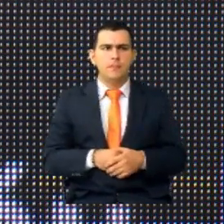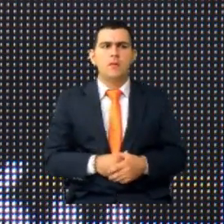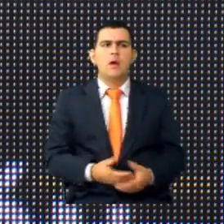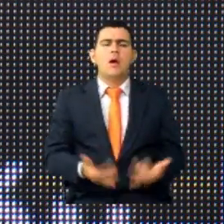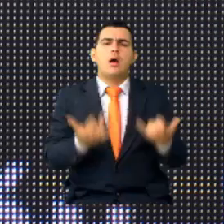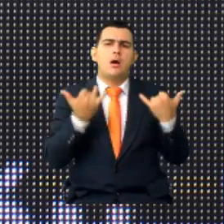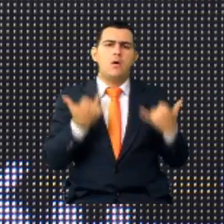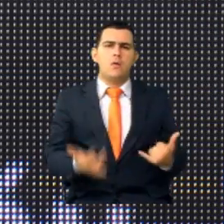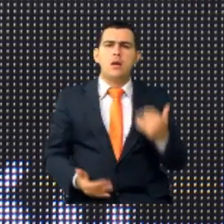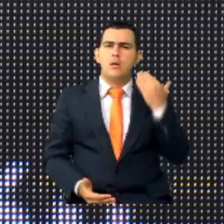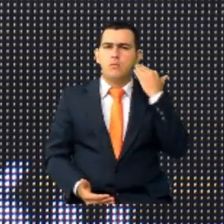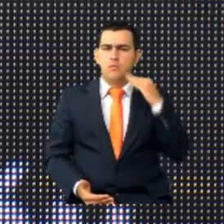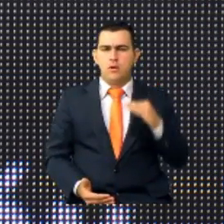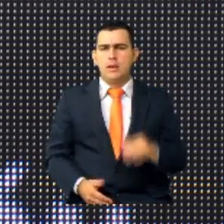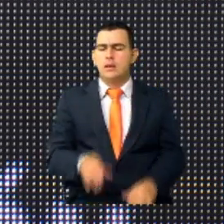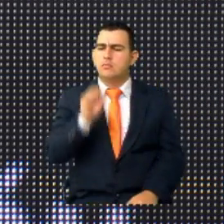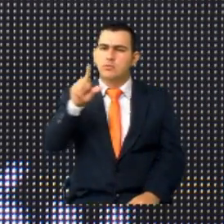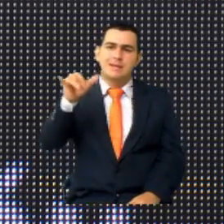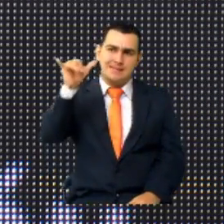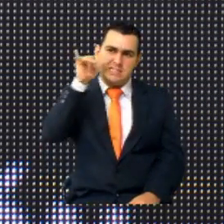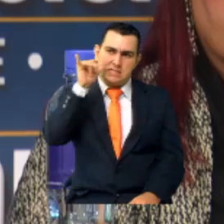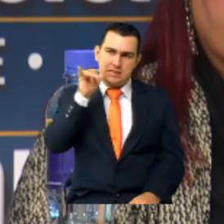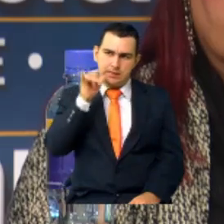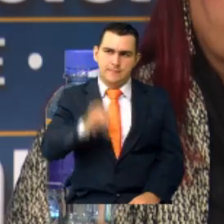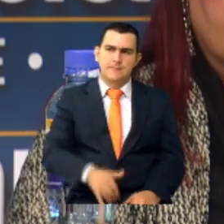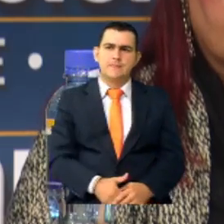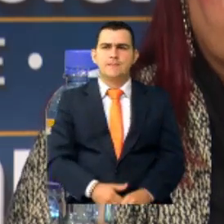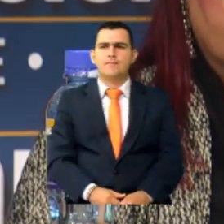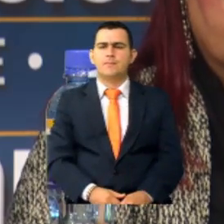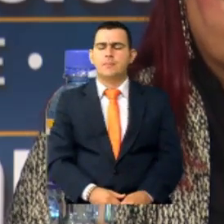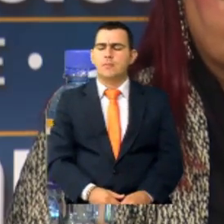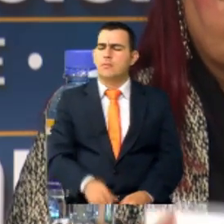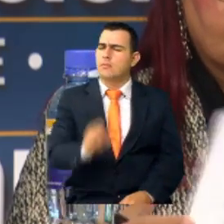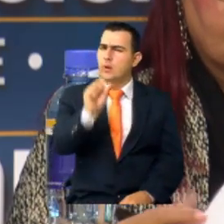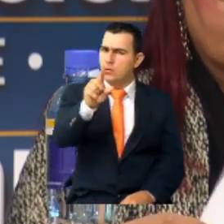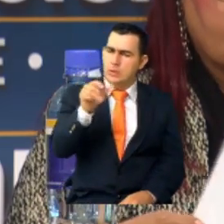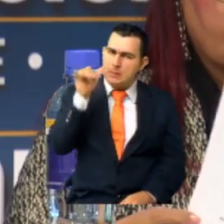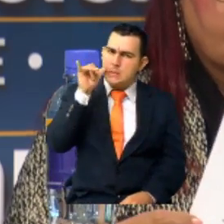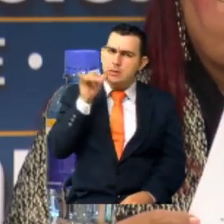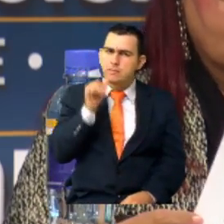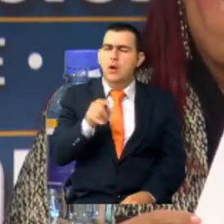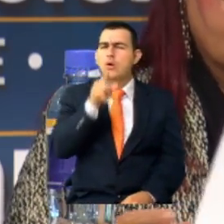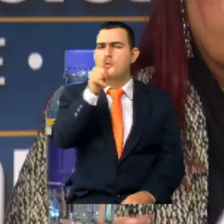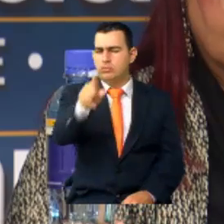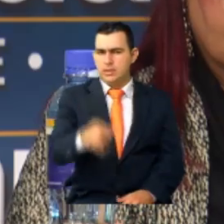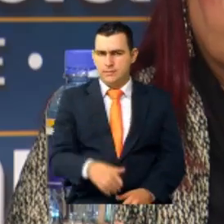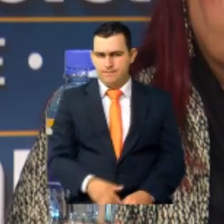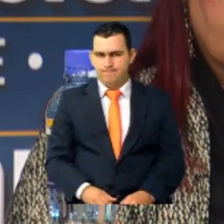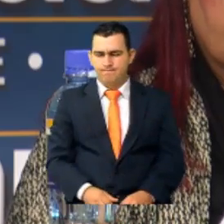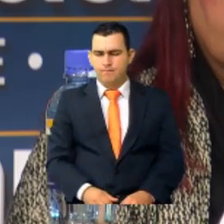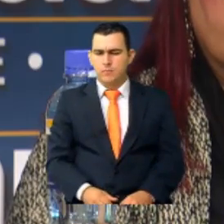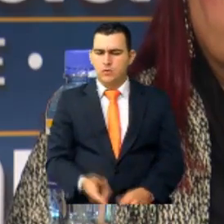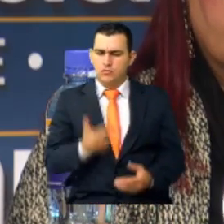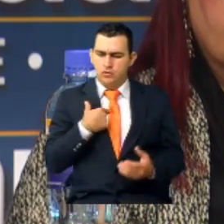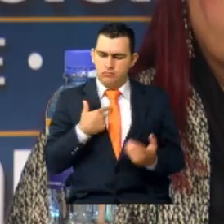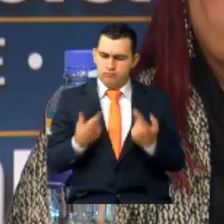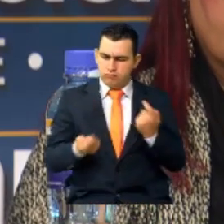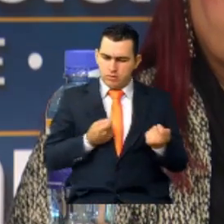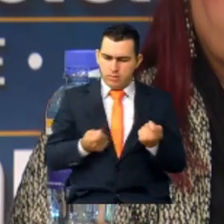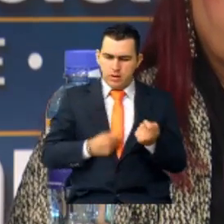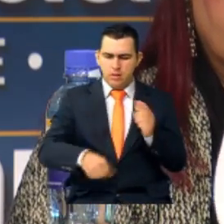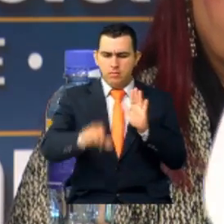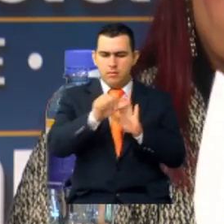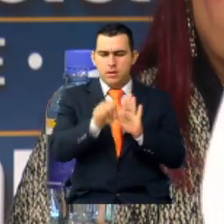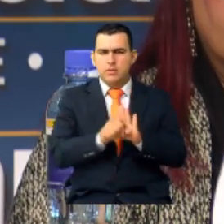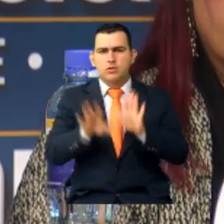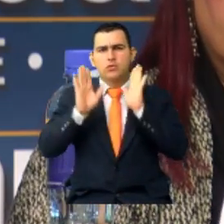Janet a la candidata Janet Mojica. Candidata Janet, ¿bajo qué parámetros implementará usted la jornada